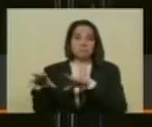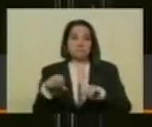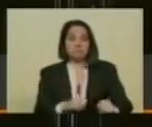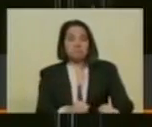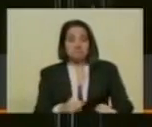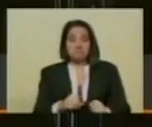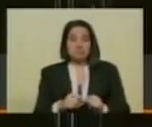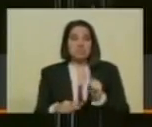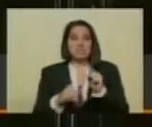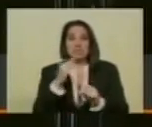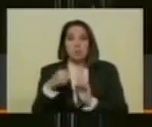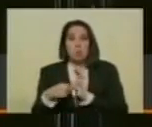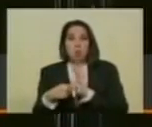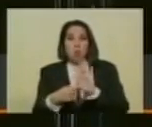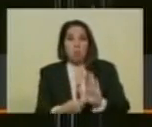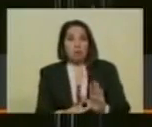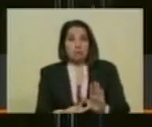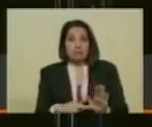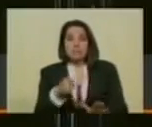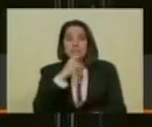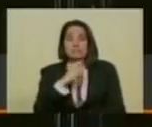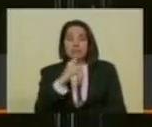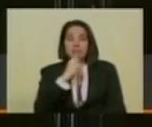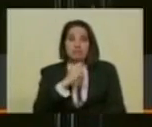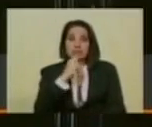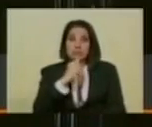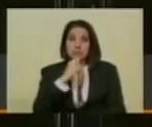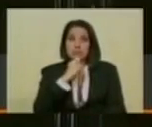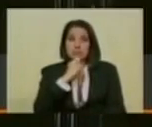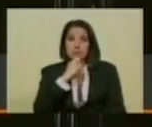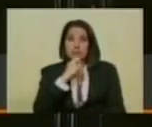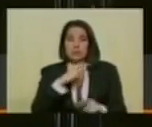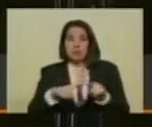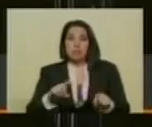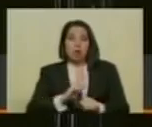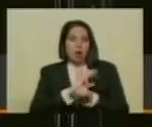claro, duro todavía, pero más claro.